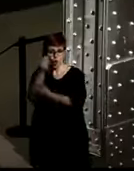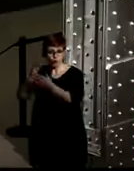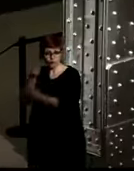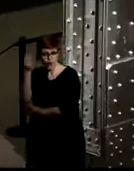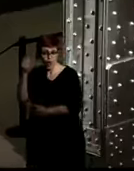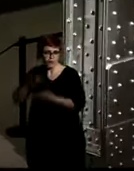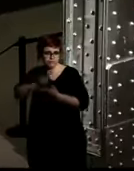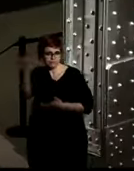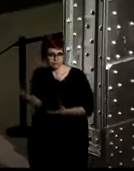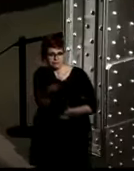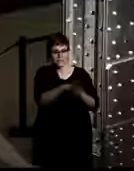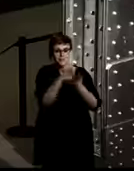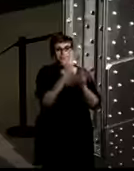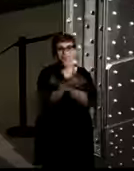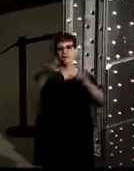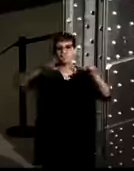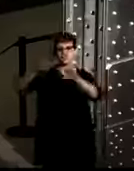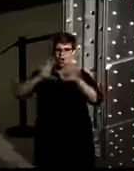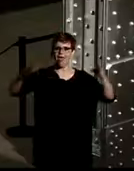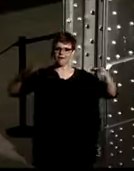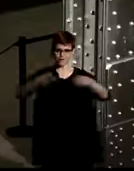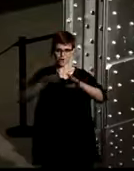mundo. Una foto del equipo.